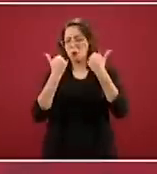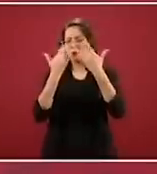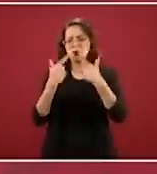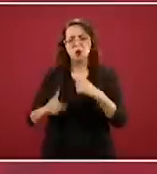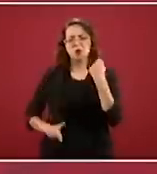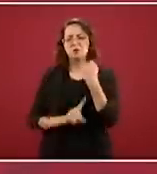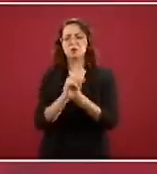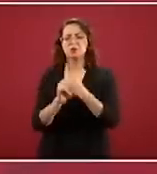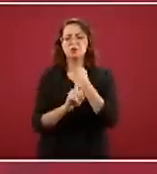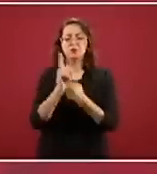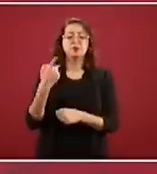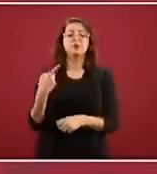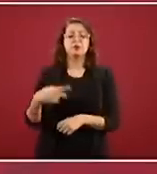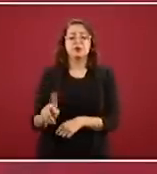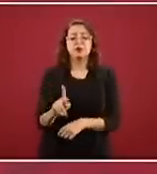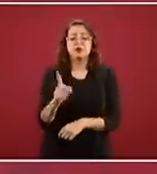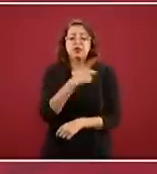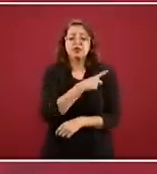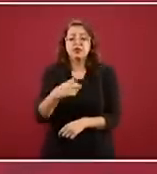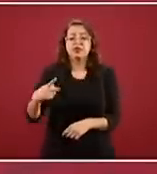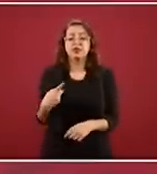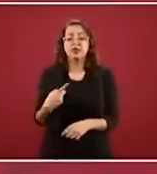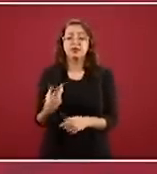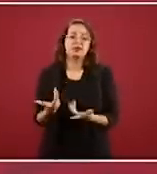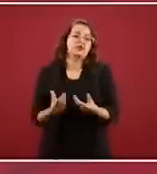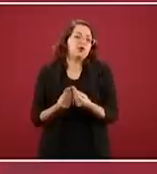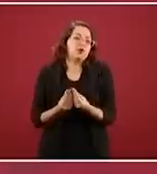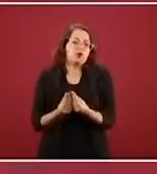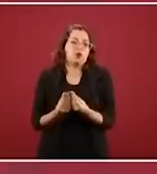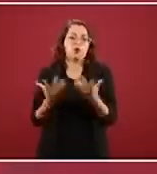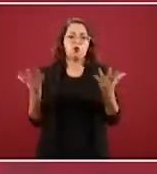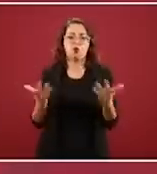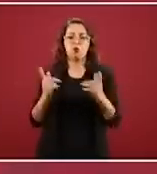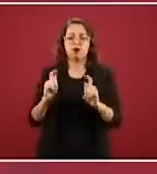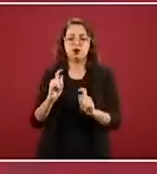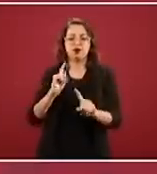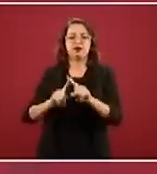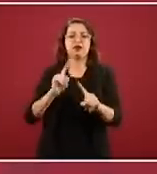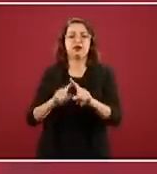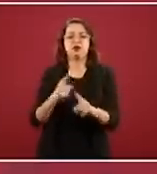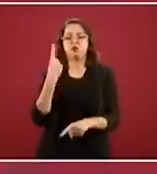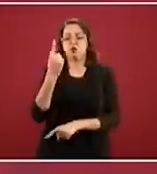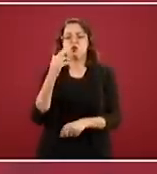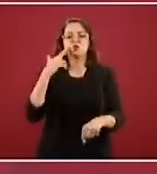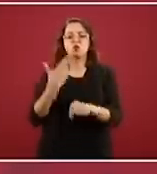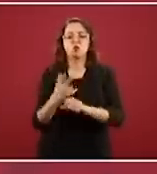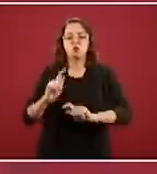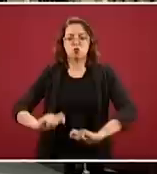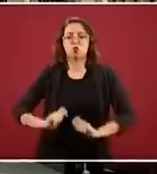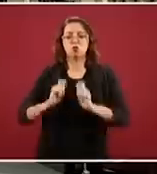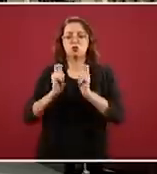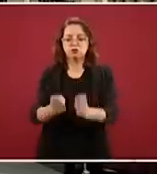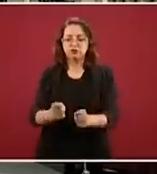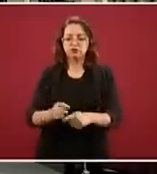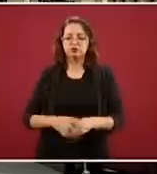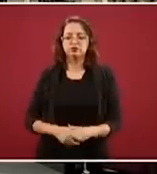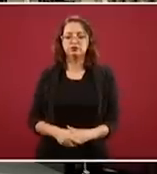ningún problema, pero sí se requiere, obviamente, un área responsable de administrar esta información.